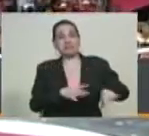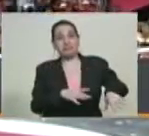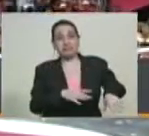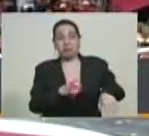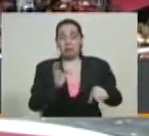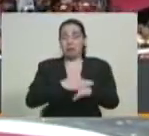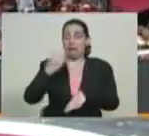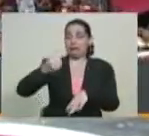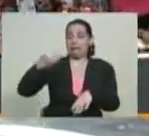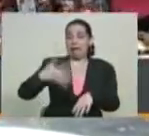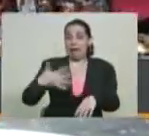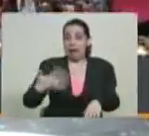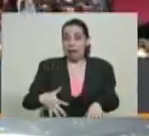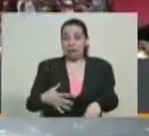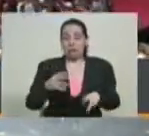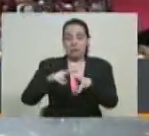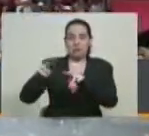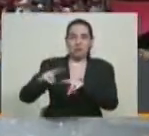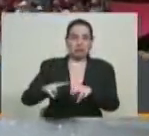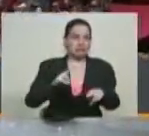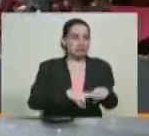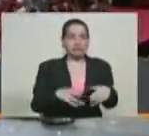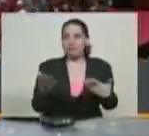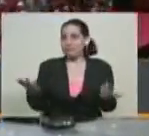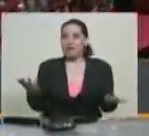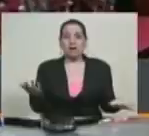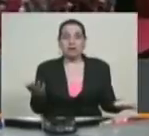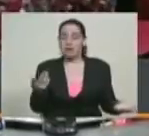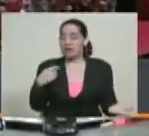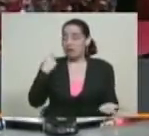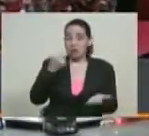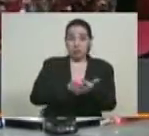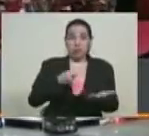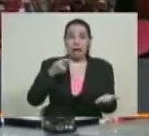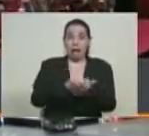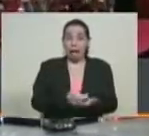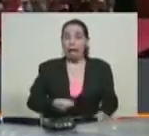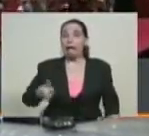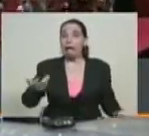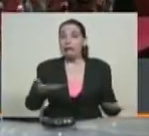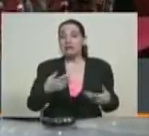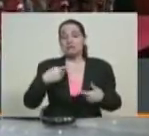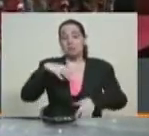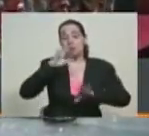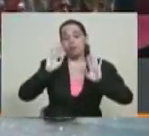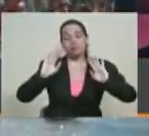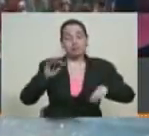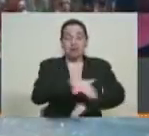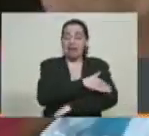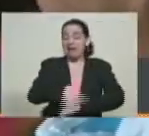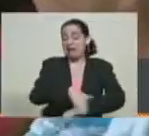Nuestros niños y niñas, si no podían pagar la matrícula, se quedaban en las calles.